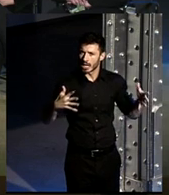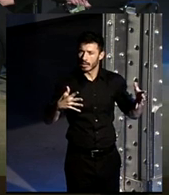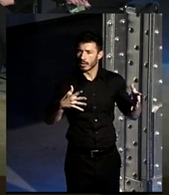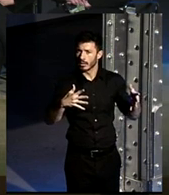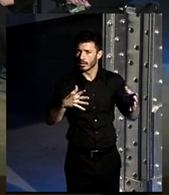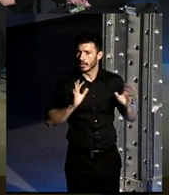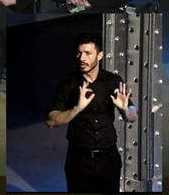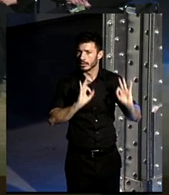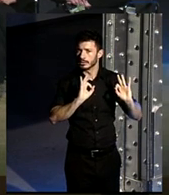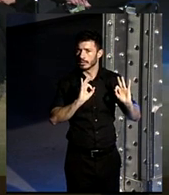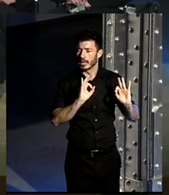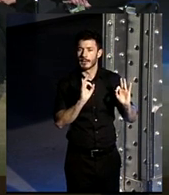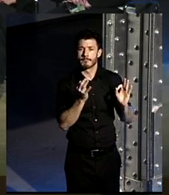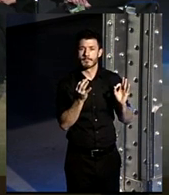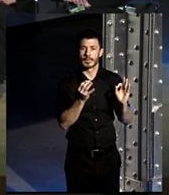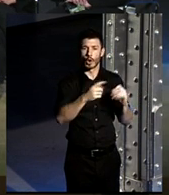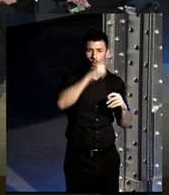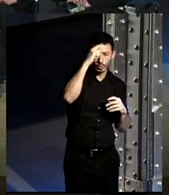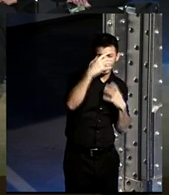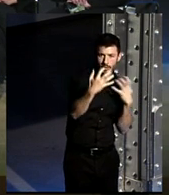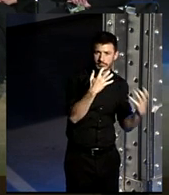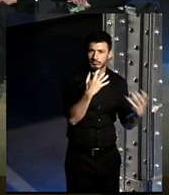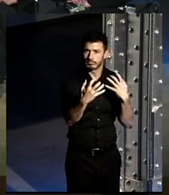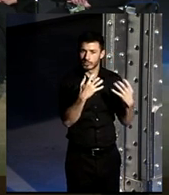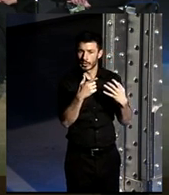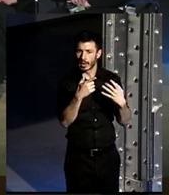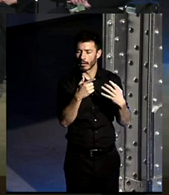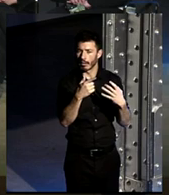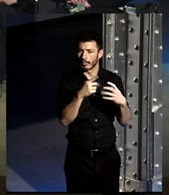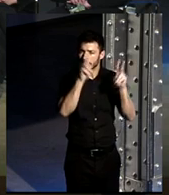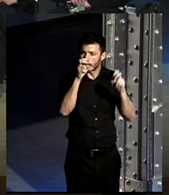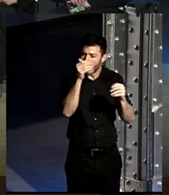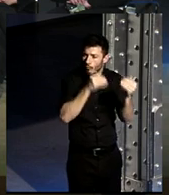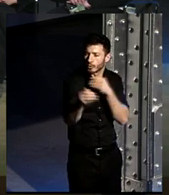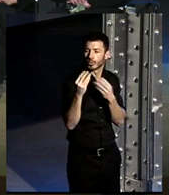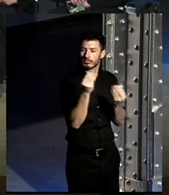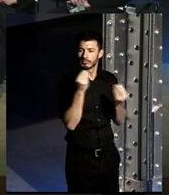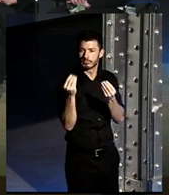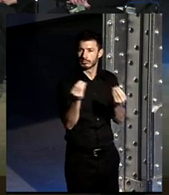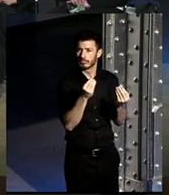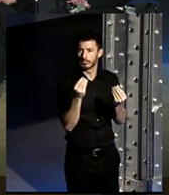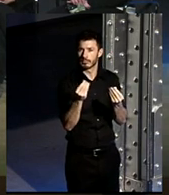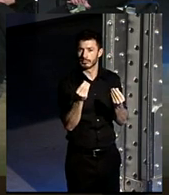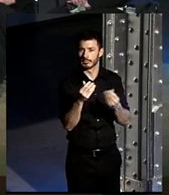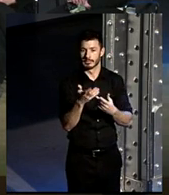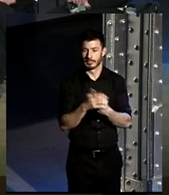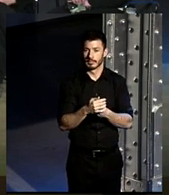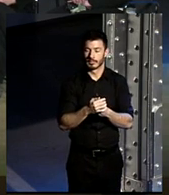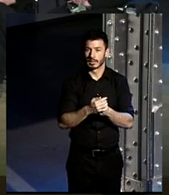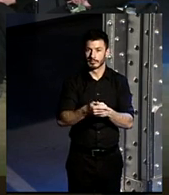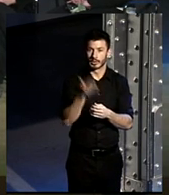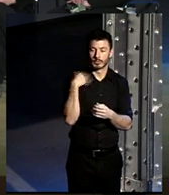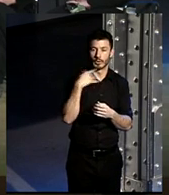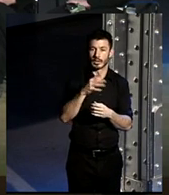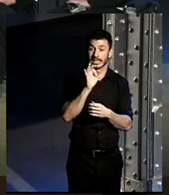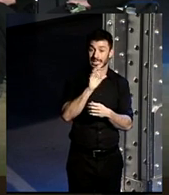muy diversas manifestaciones culturales donde se anticipa el futuro. Desde Luciano de Samosata en el siglo II, con su viaje a la